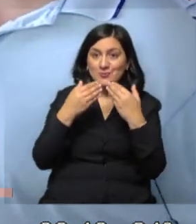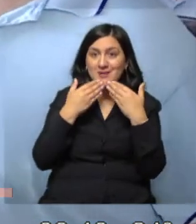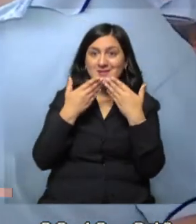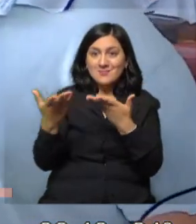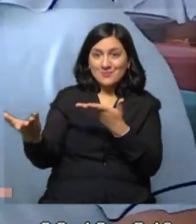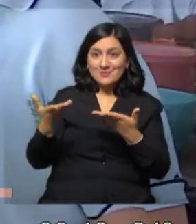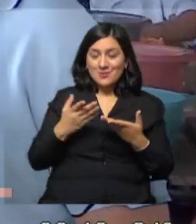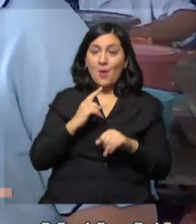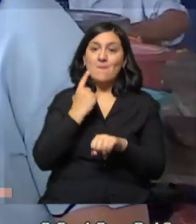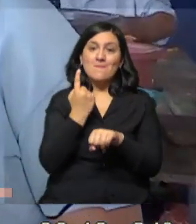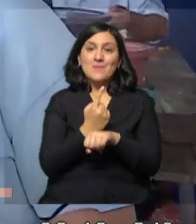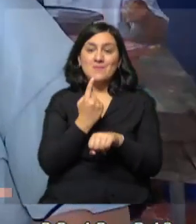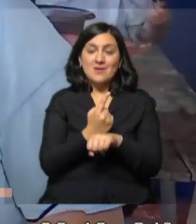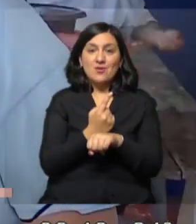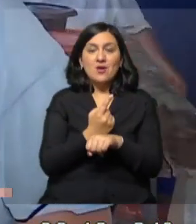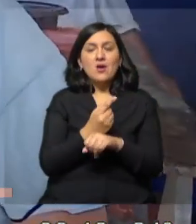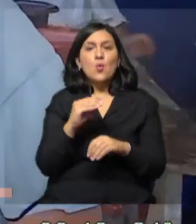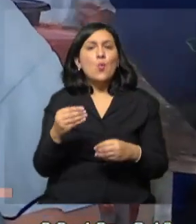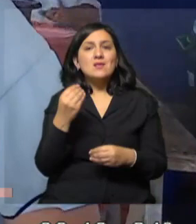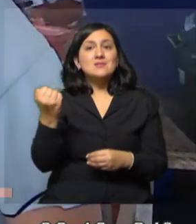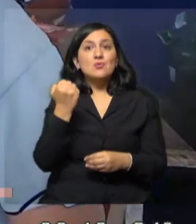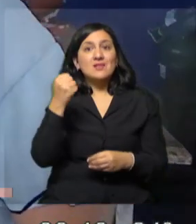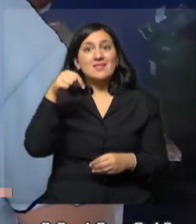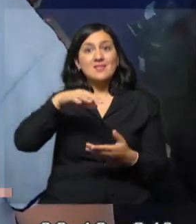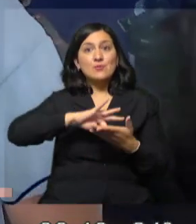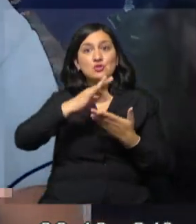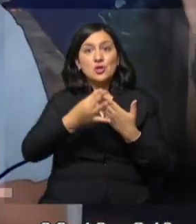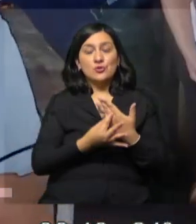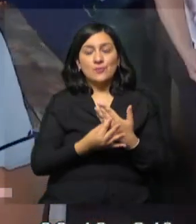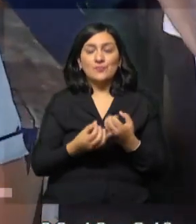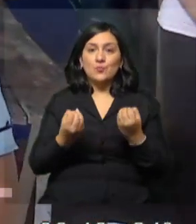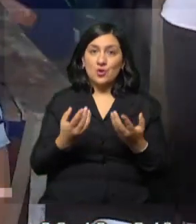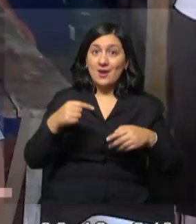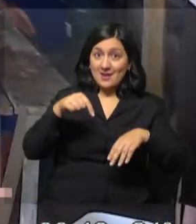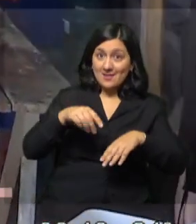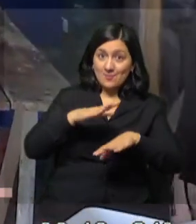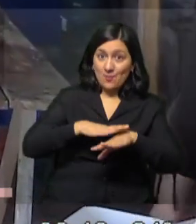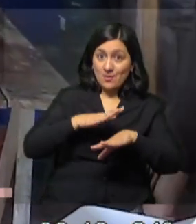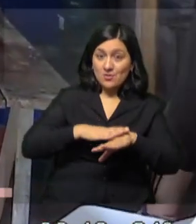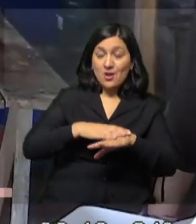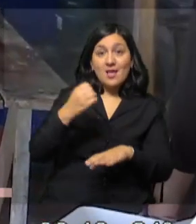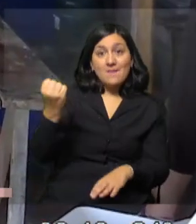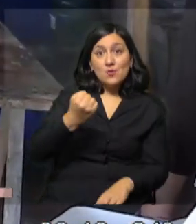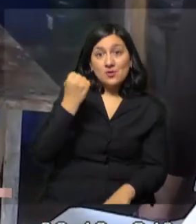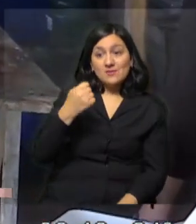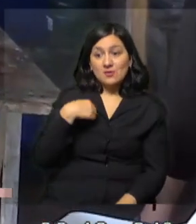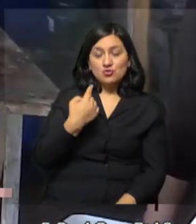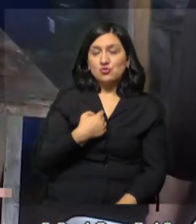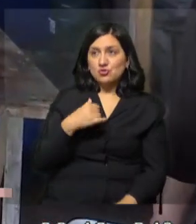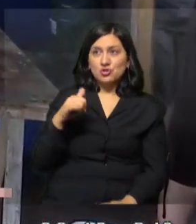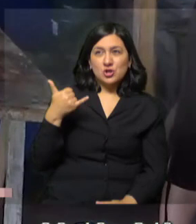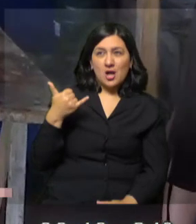recibirnos aquí. Bueno, primero que nada, para ustedes, ¿qué importancia le dan a este proyecto? En este momento, digo, la importancia que le damos, nosotros ya